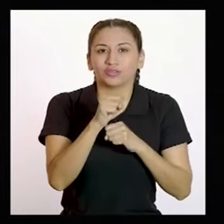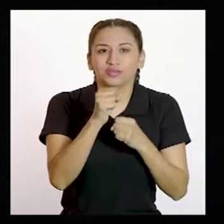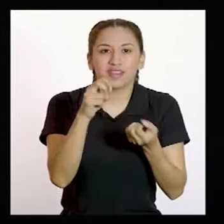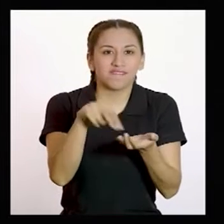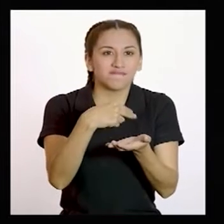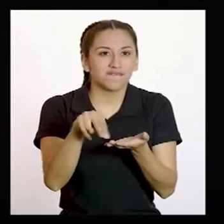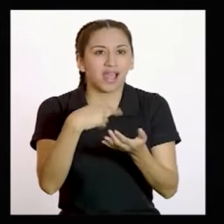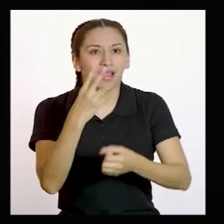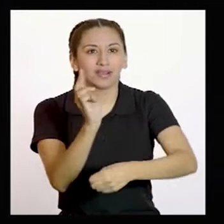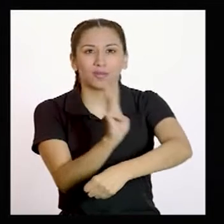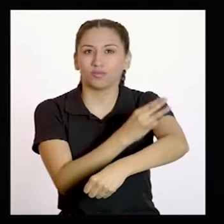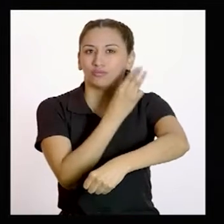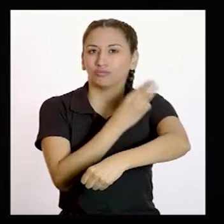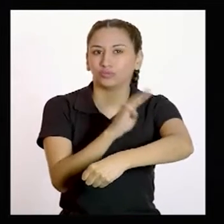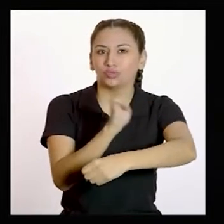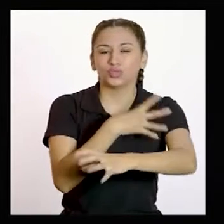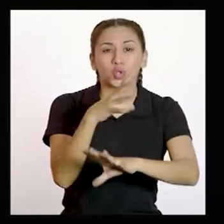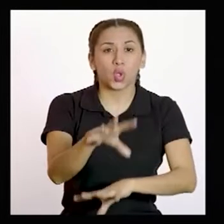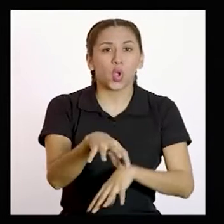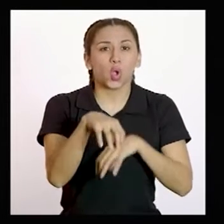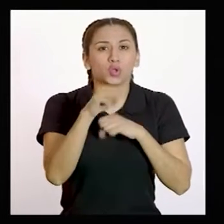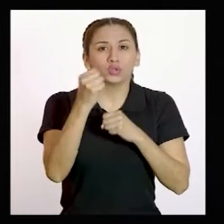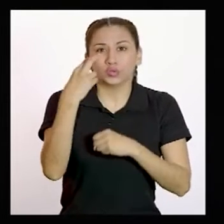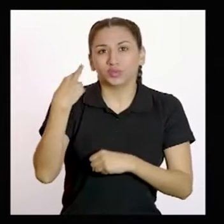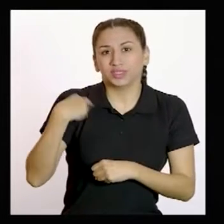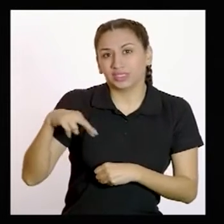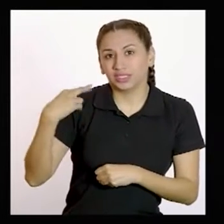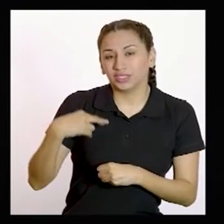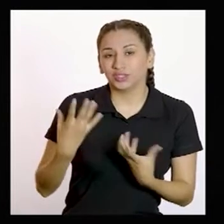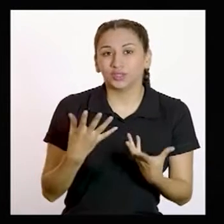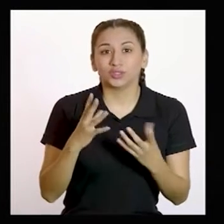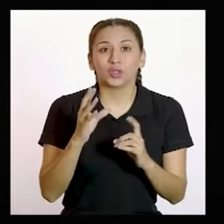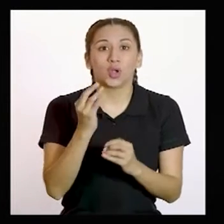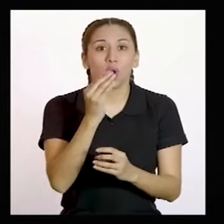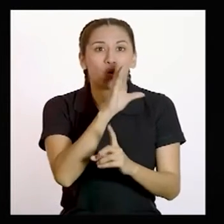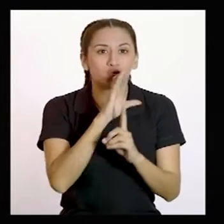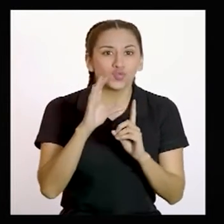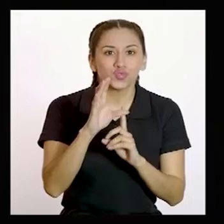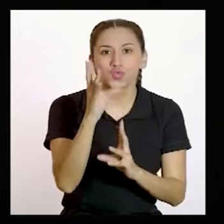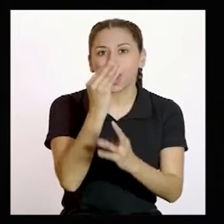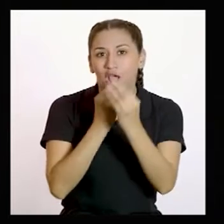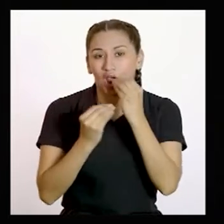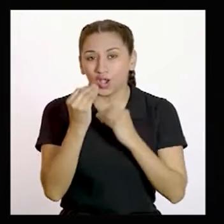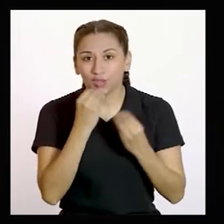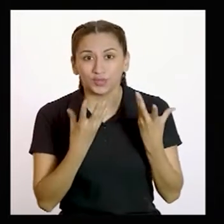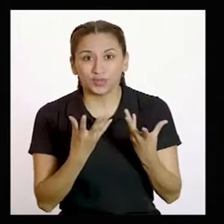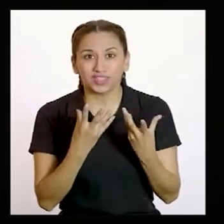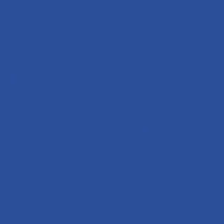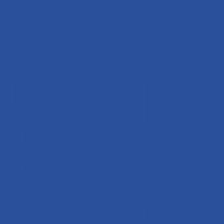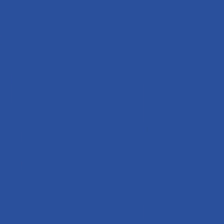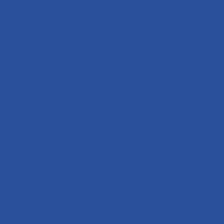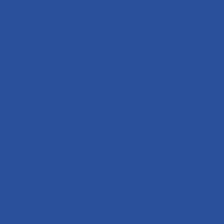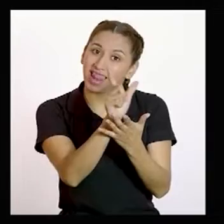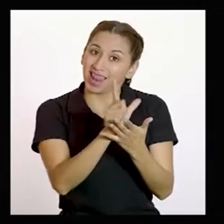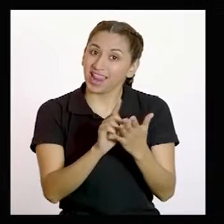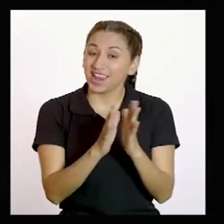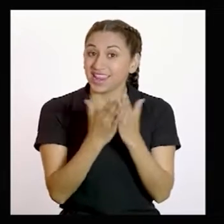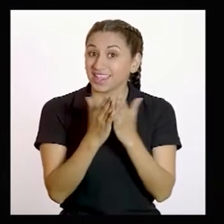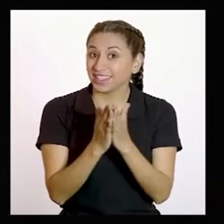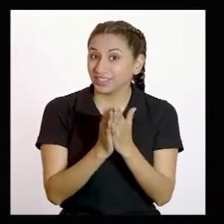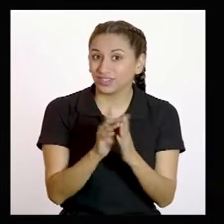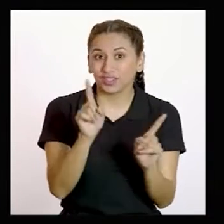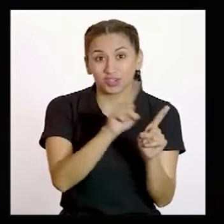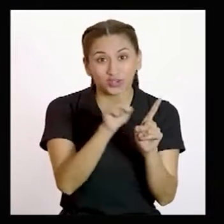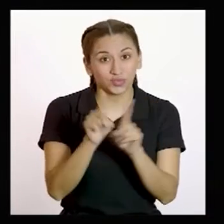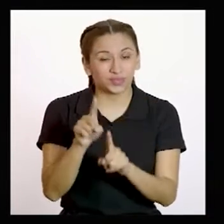diversidad folclórica. Las danzas, la música, las tradiciones religiosas, nuestra comida,